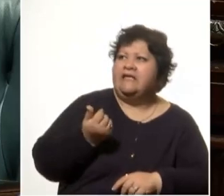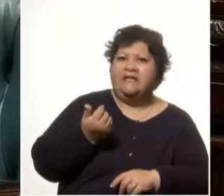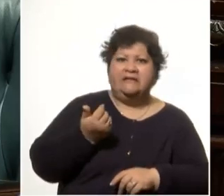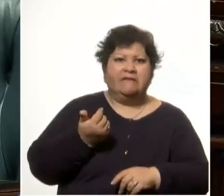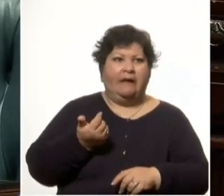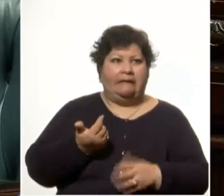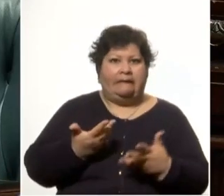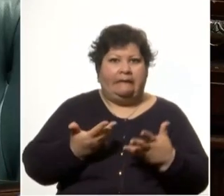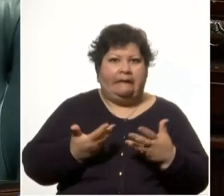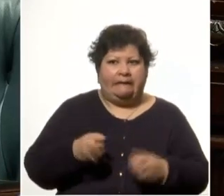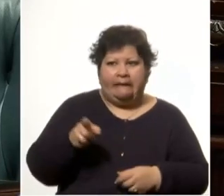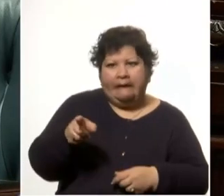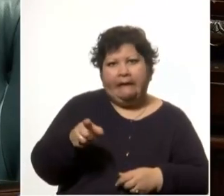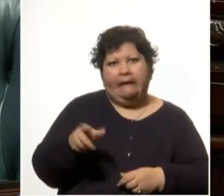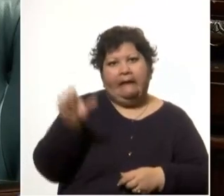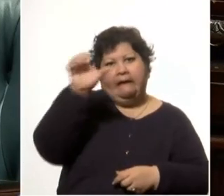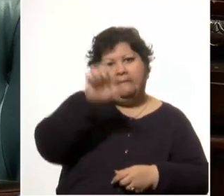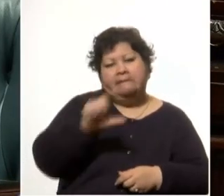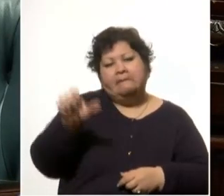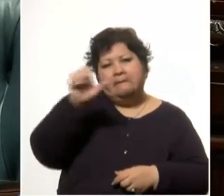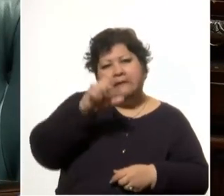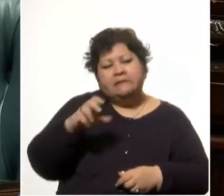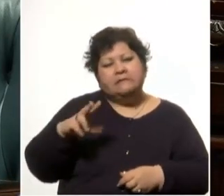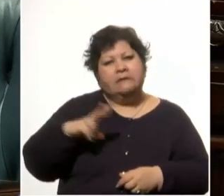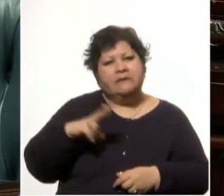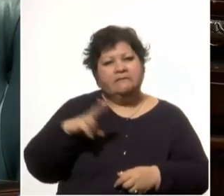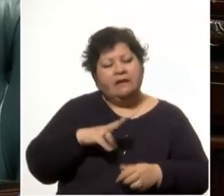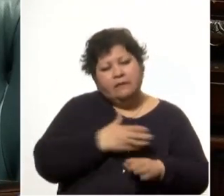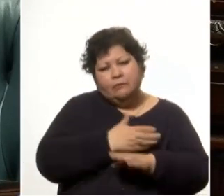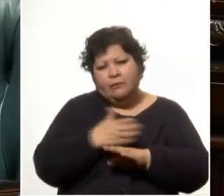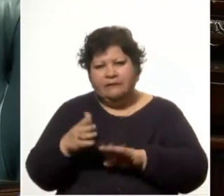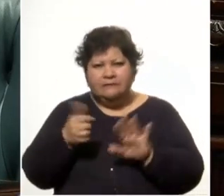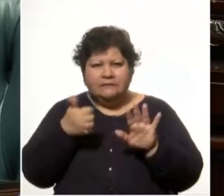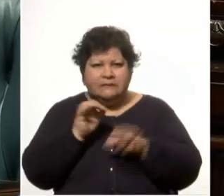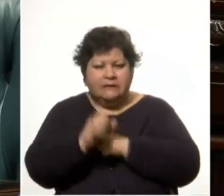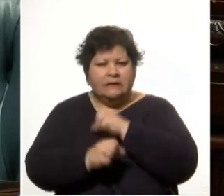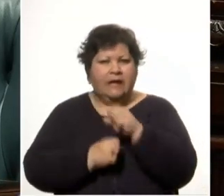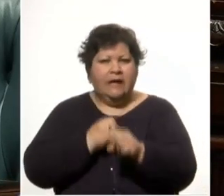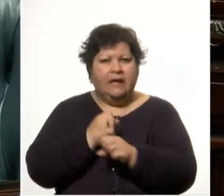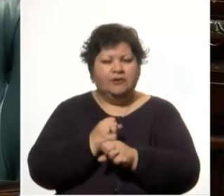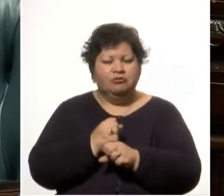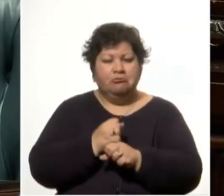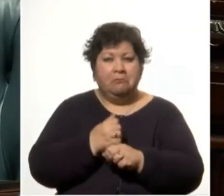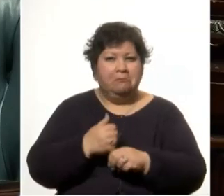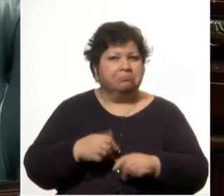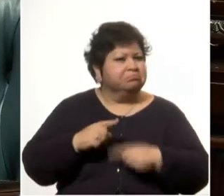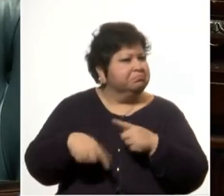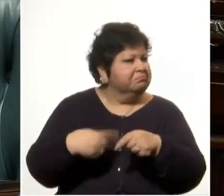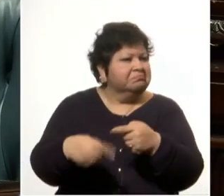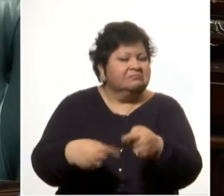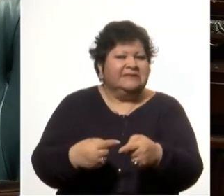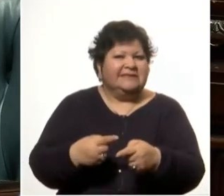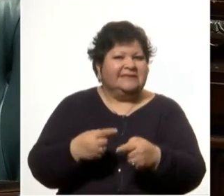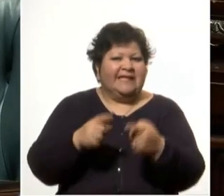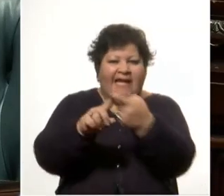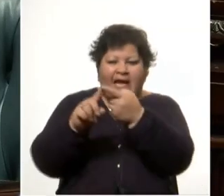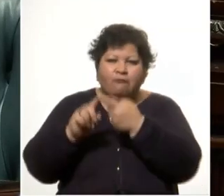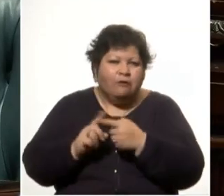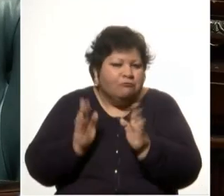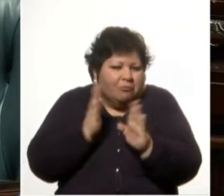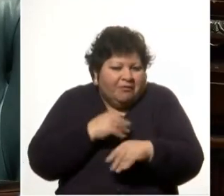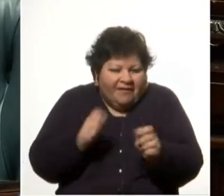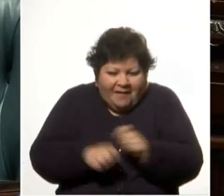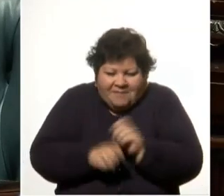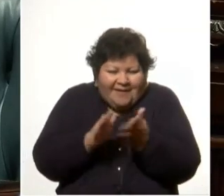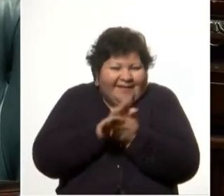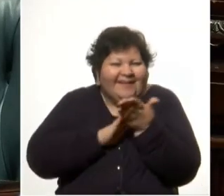de ganancia de este monopolio por 60 años. El acuerdo no deja posibilidad de controlar ni cambiar prácticamente nada,